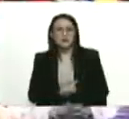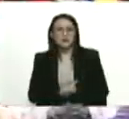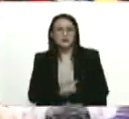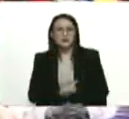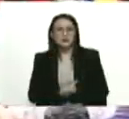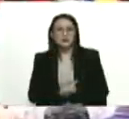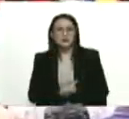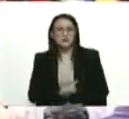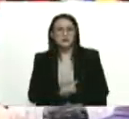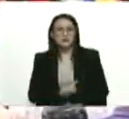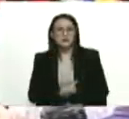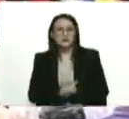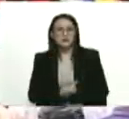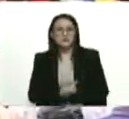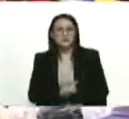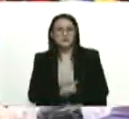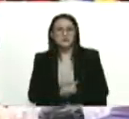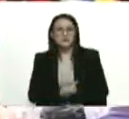porque